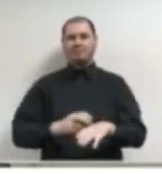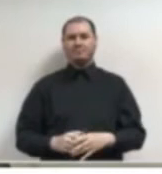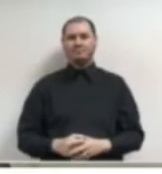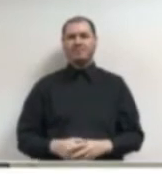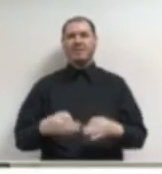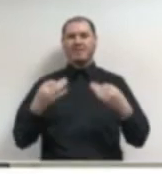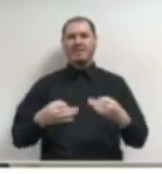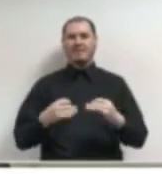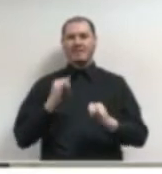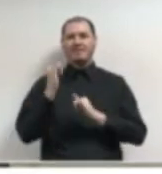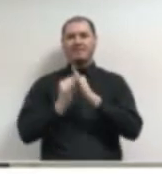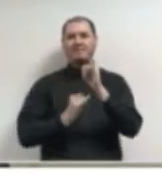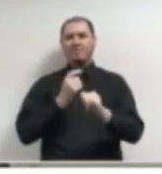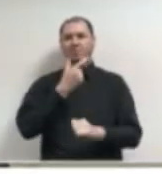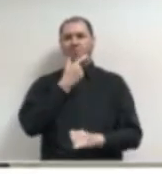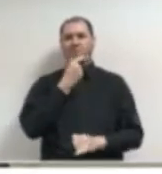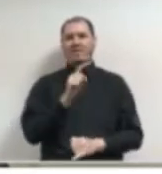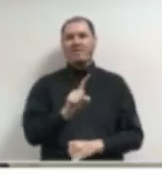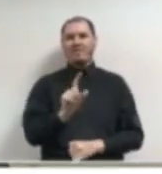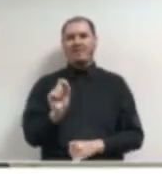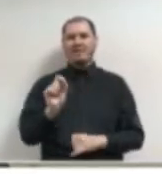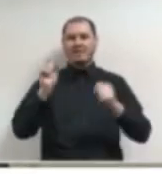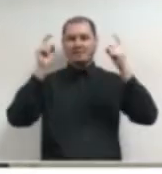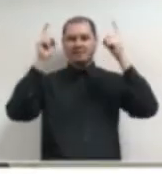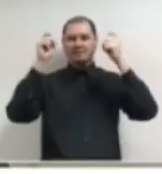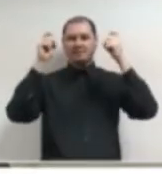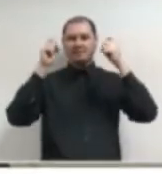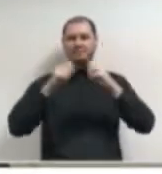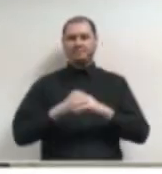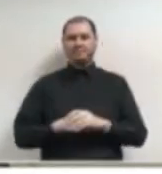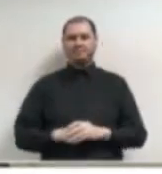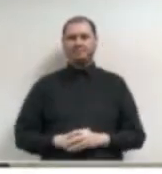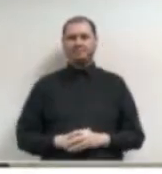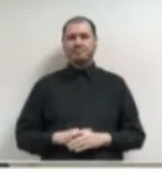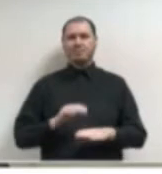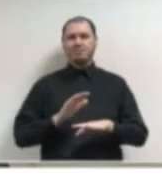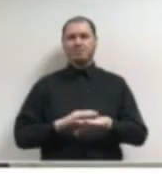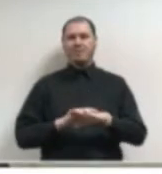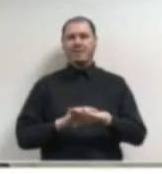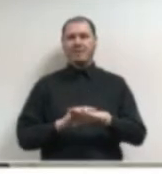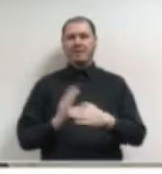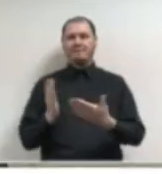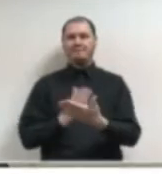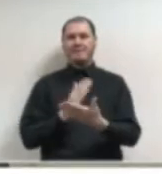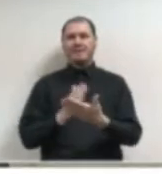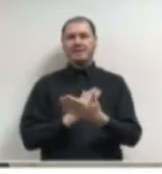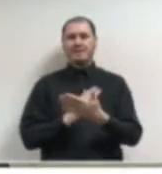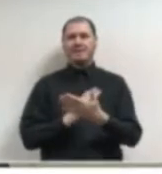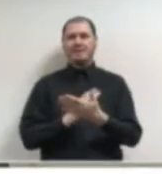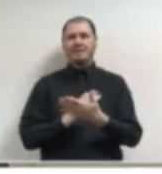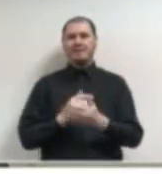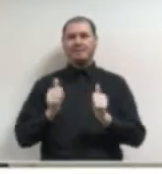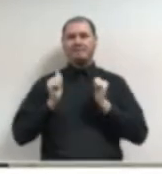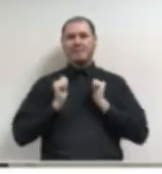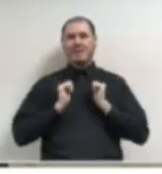deberán informar el día jueves 10 de diciembre del año 2020 sobre los expedientes que estén en autos para sentencia